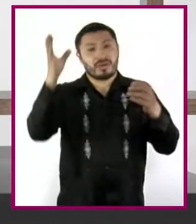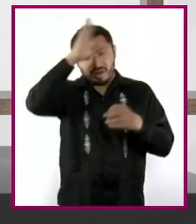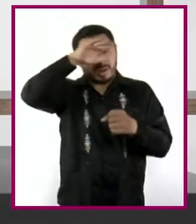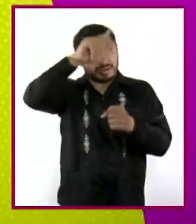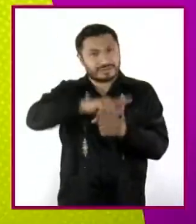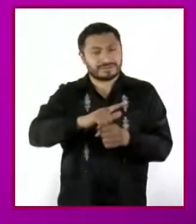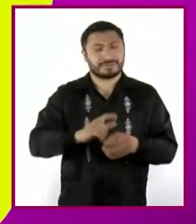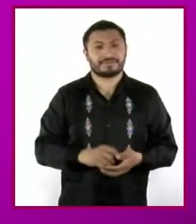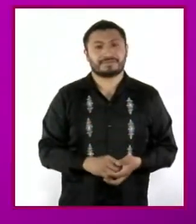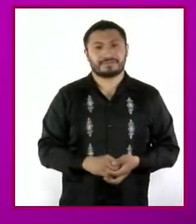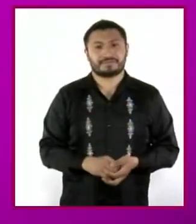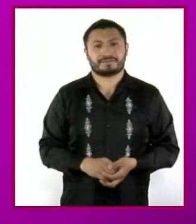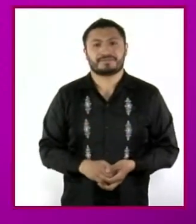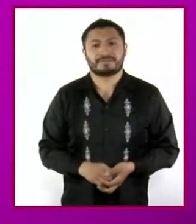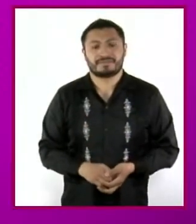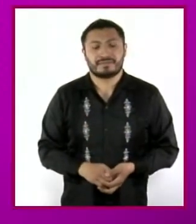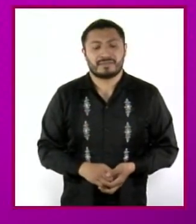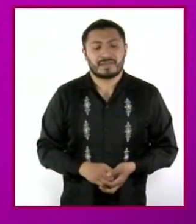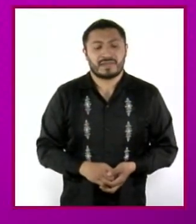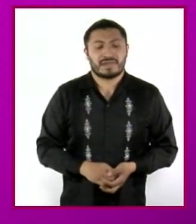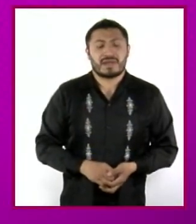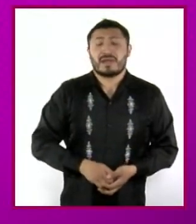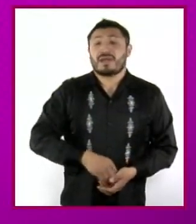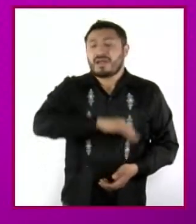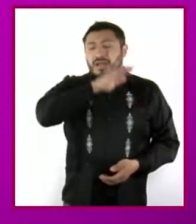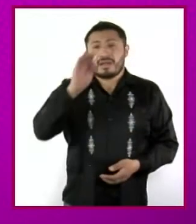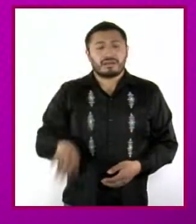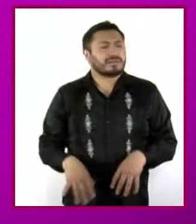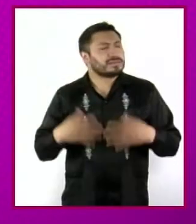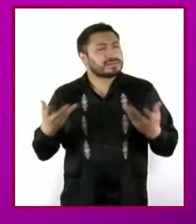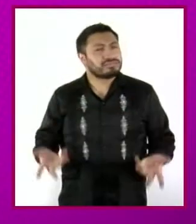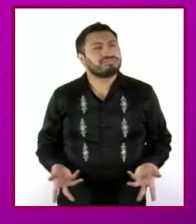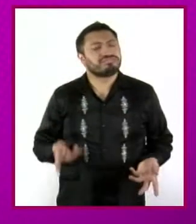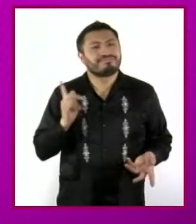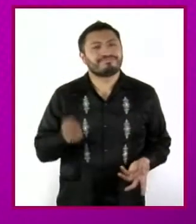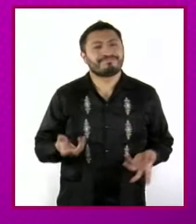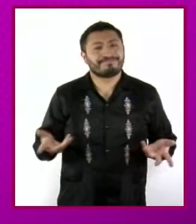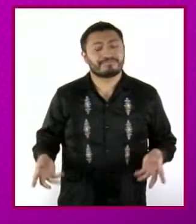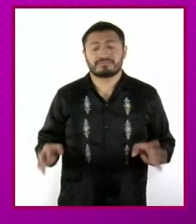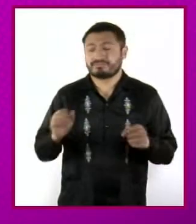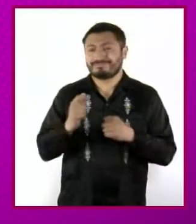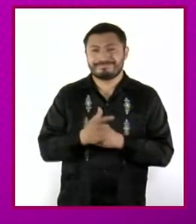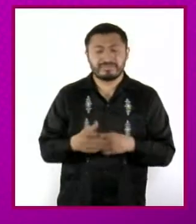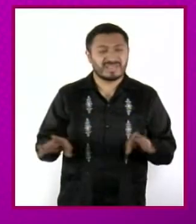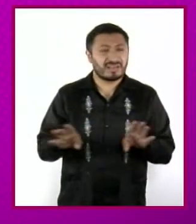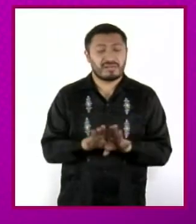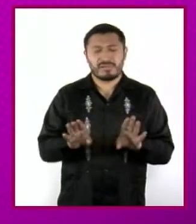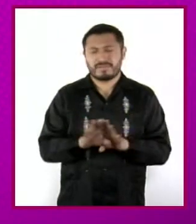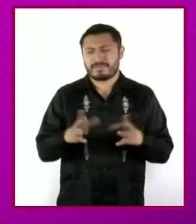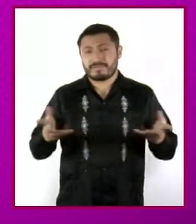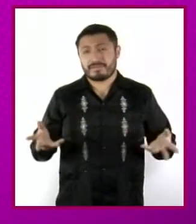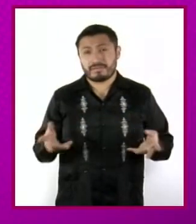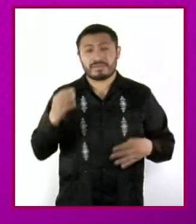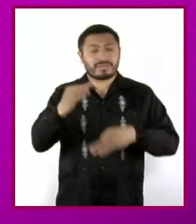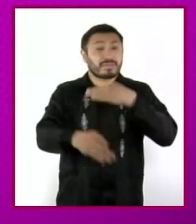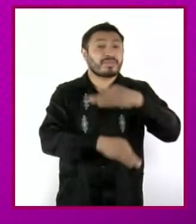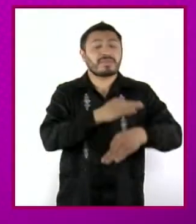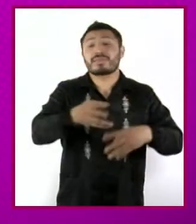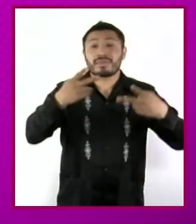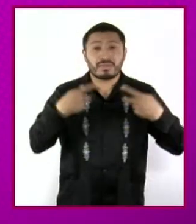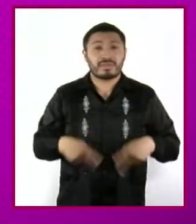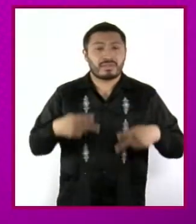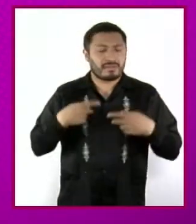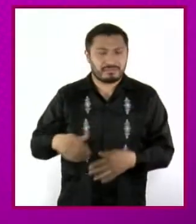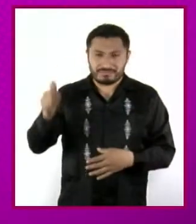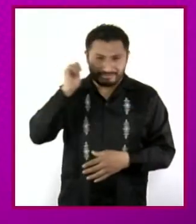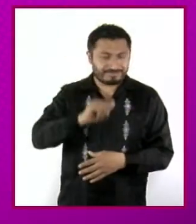civilización. La muerte es algo que a todos los seres humanos